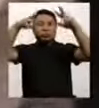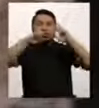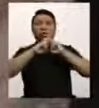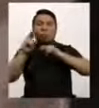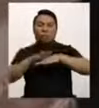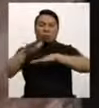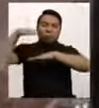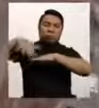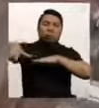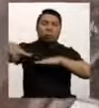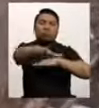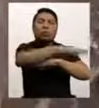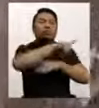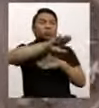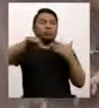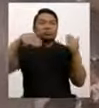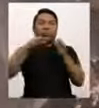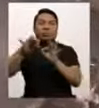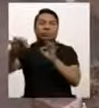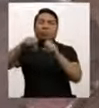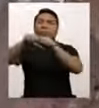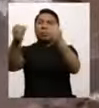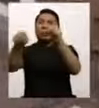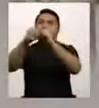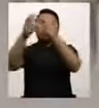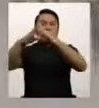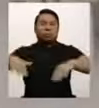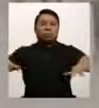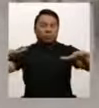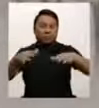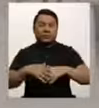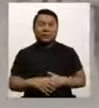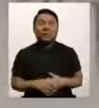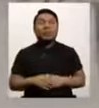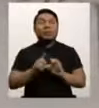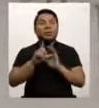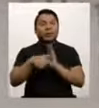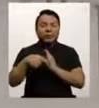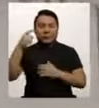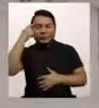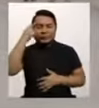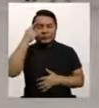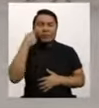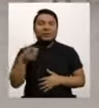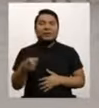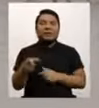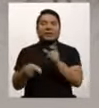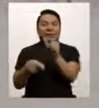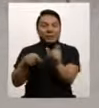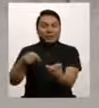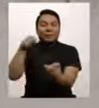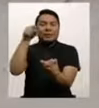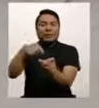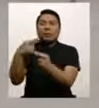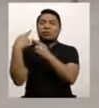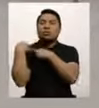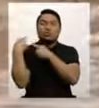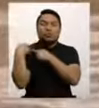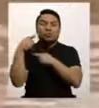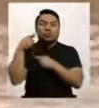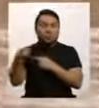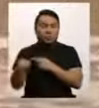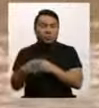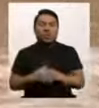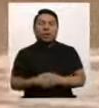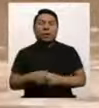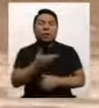devastadas. Una fuerza de la naturaleza que sorprendió a pobladores y autoridades. Días después de aplacadas las